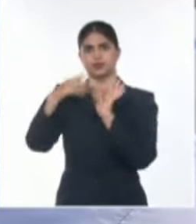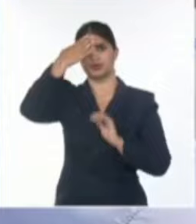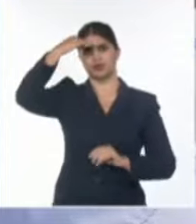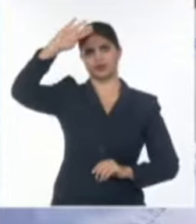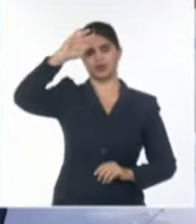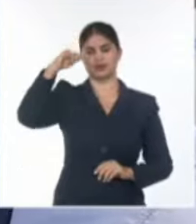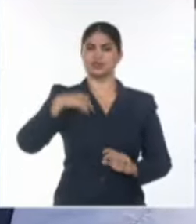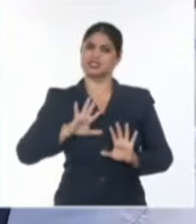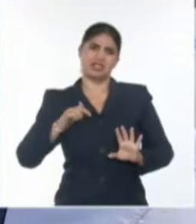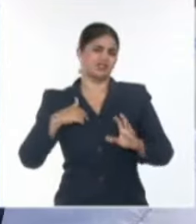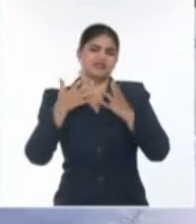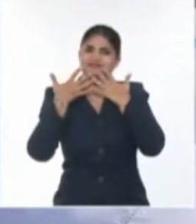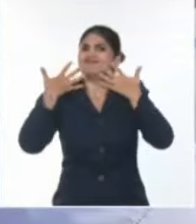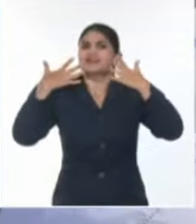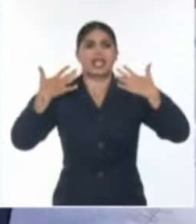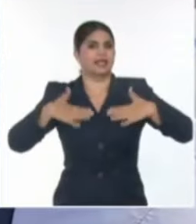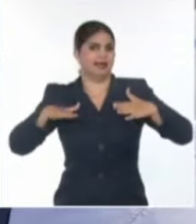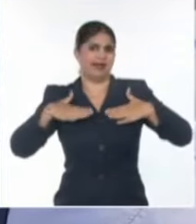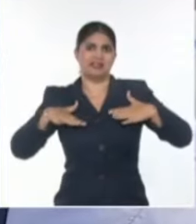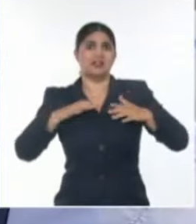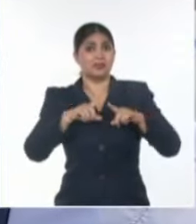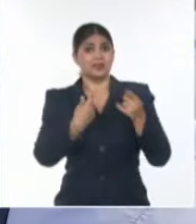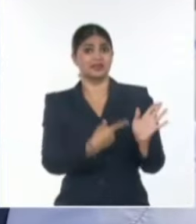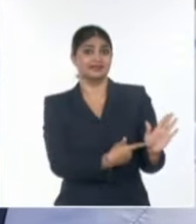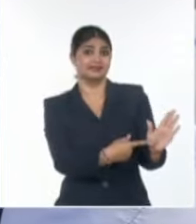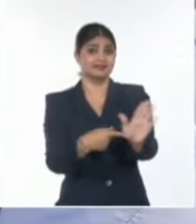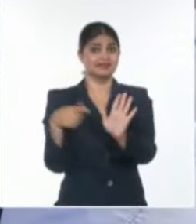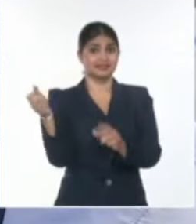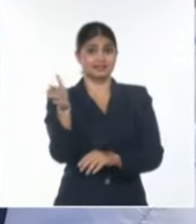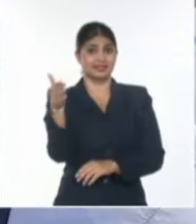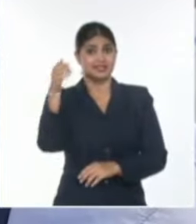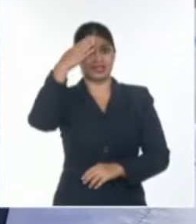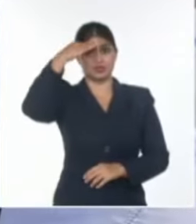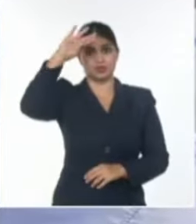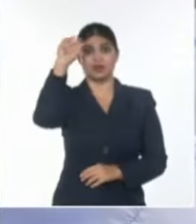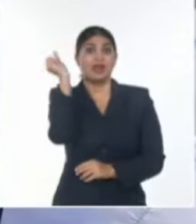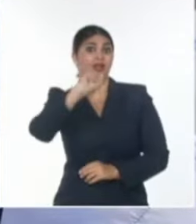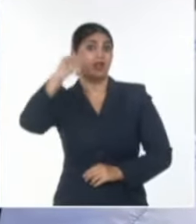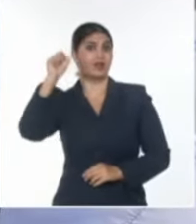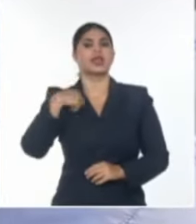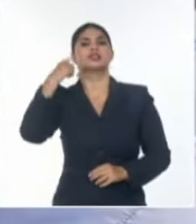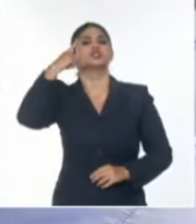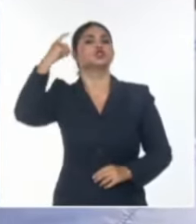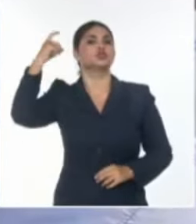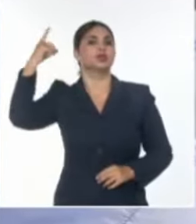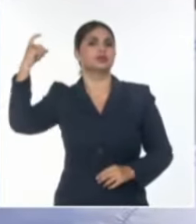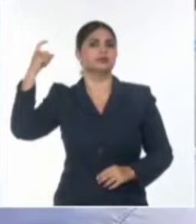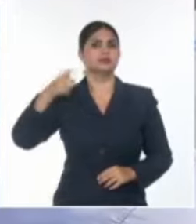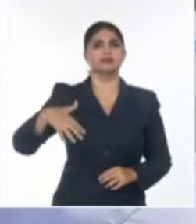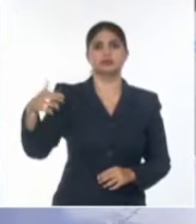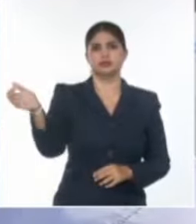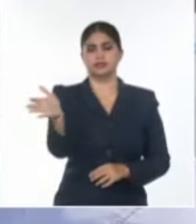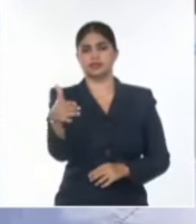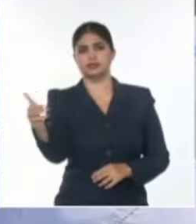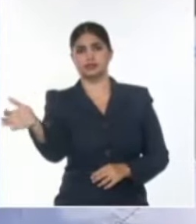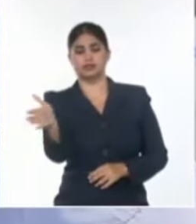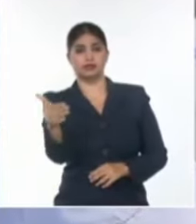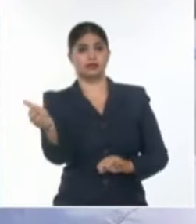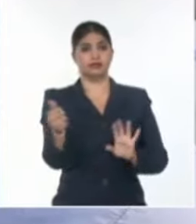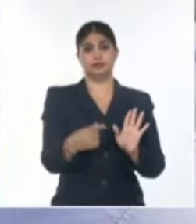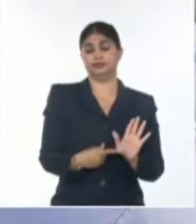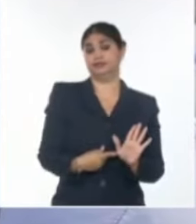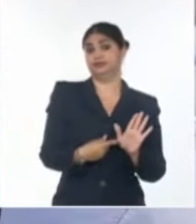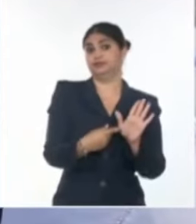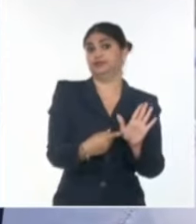deporte, porque creo que después de haberlo logrado todo, ese era mi sueño, poder portar la bandera cubana en unos